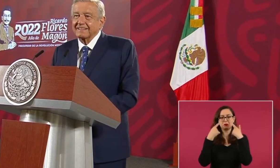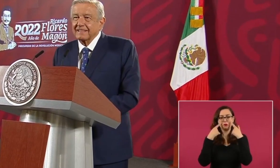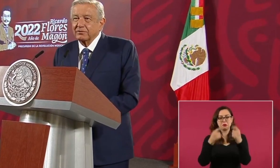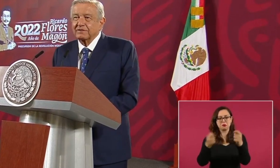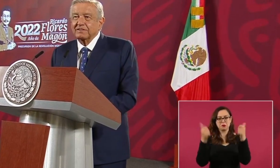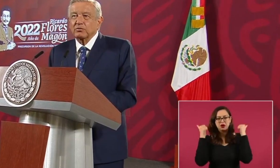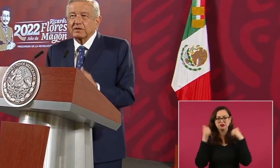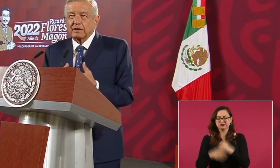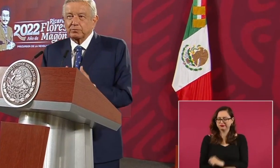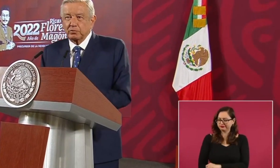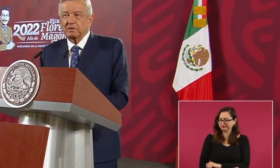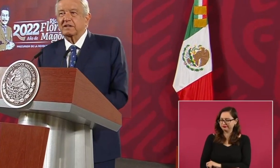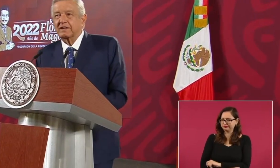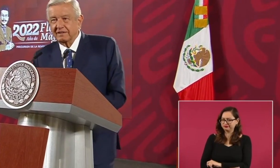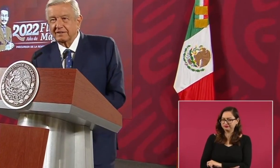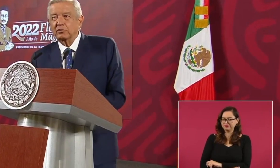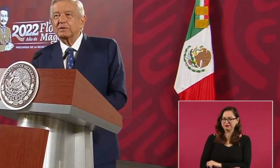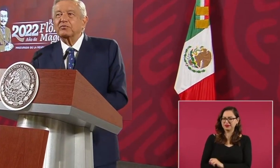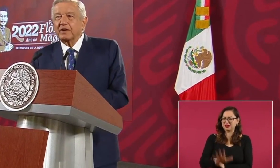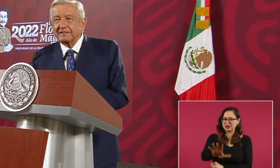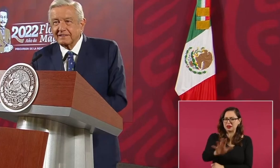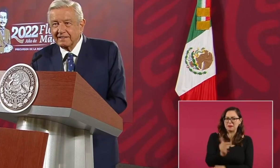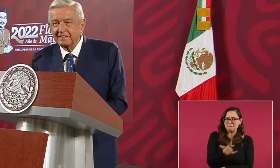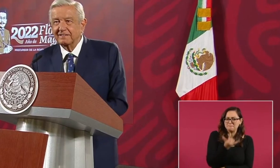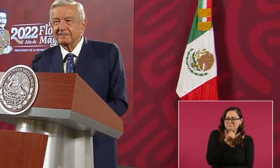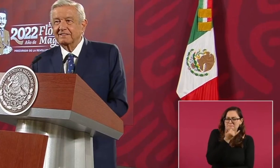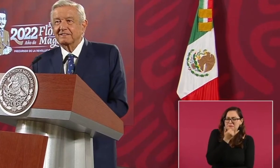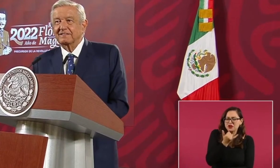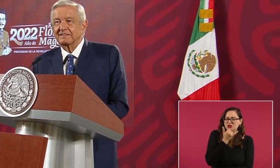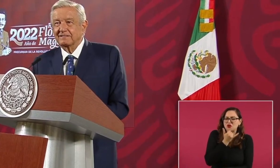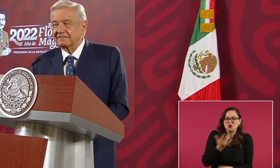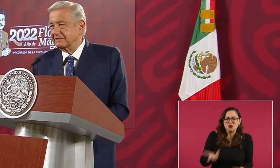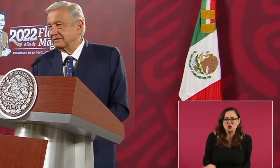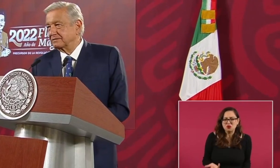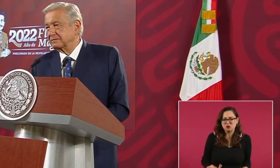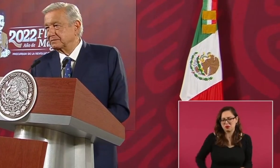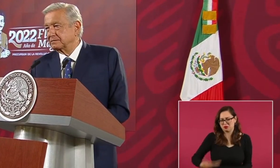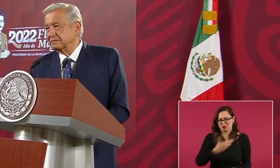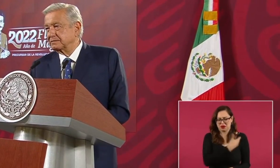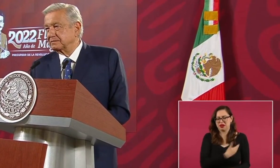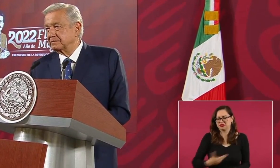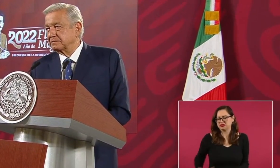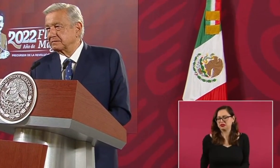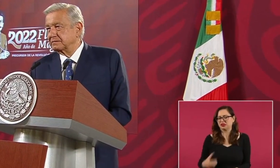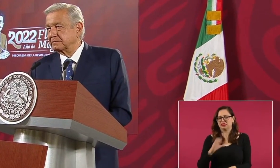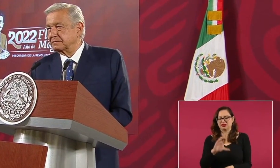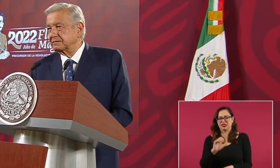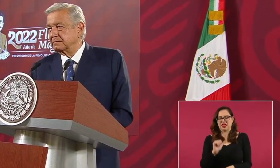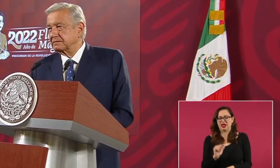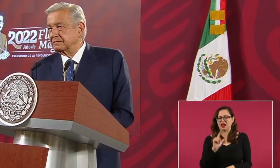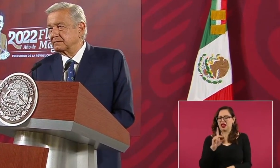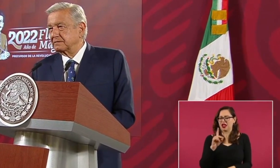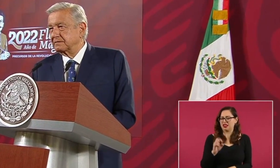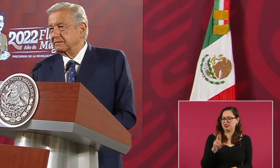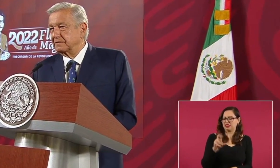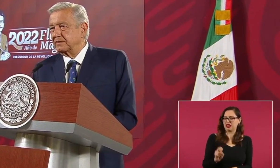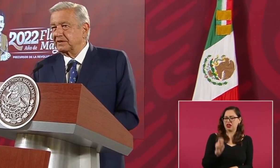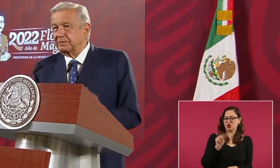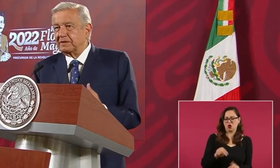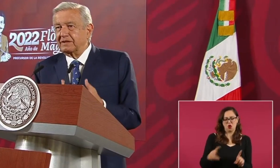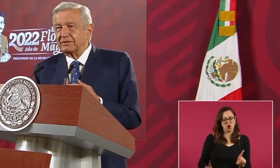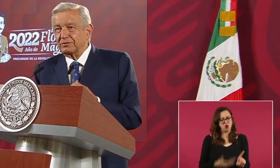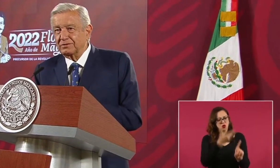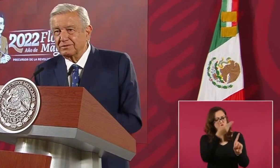pero nosotros lo único que hacemos es transmitir la información. Entonces, realmente se lo digo, bueno, yo he tenido la